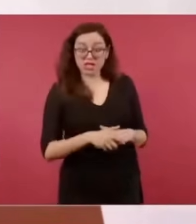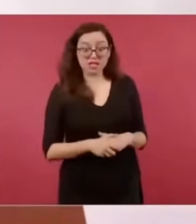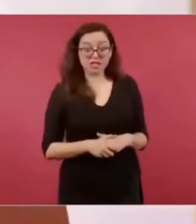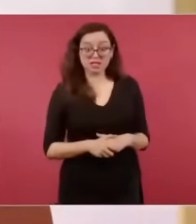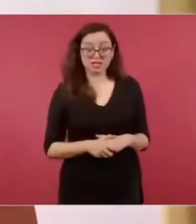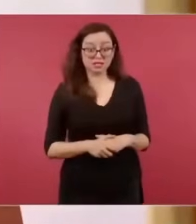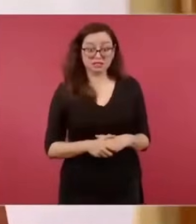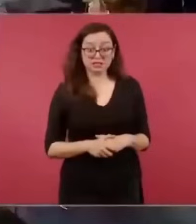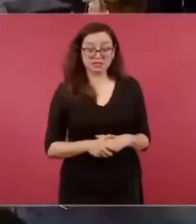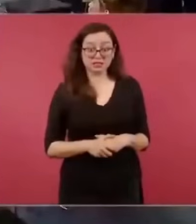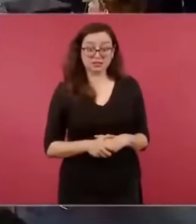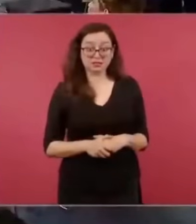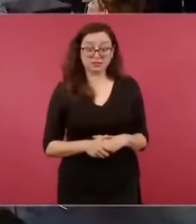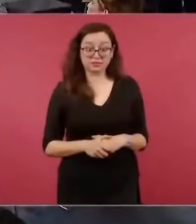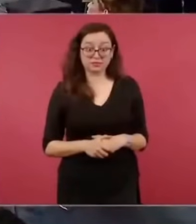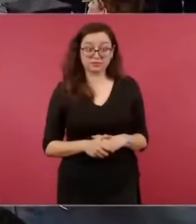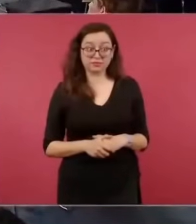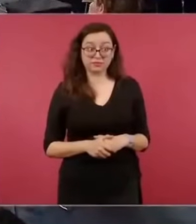esto, lo que hicieron.